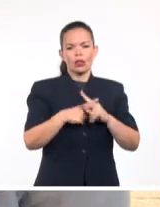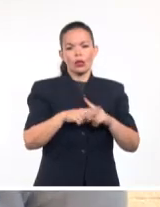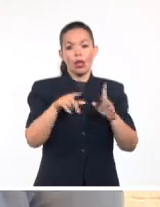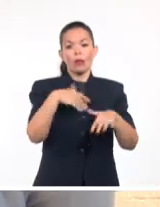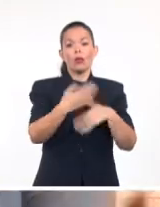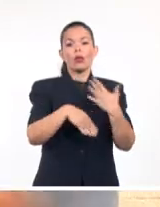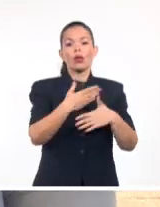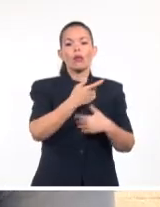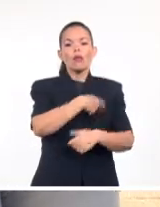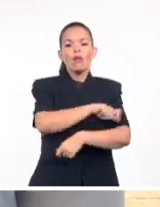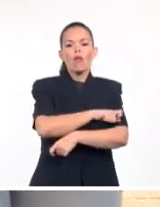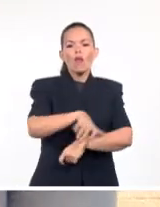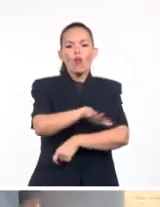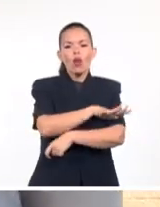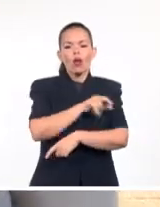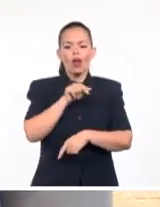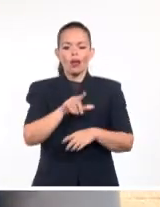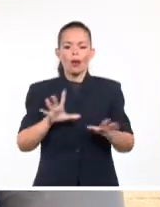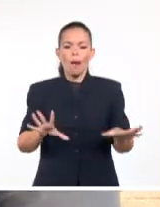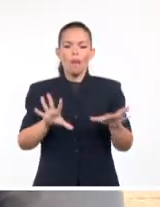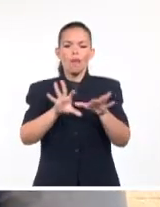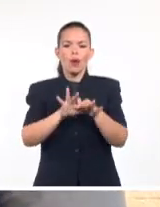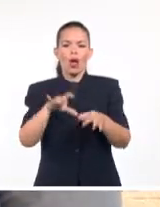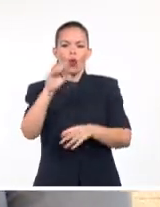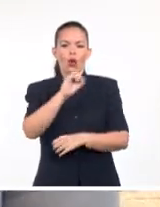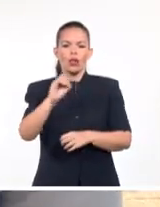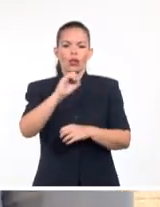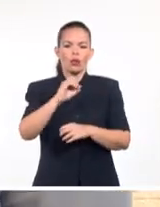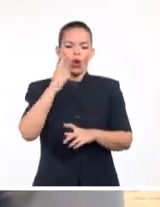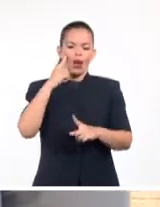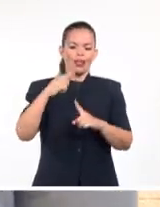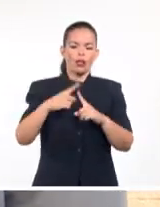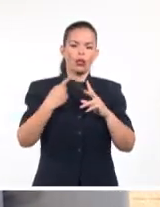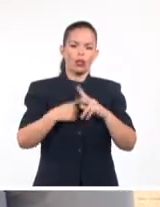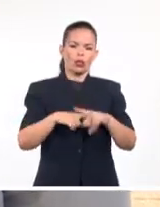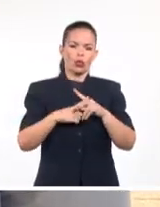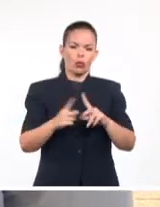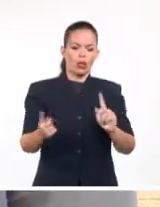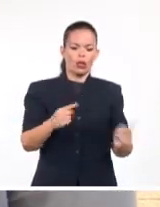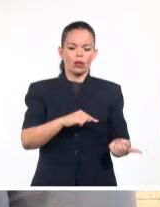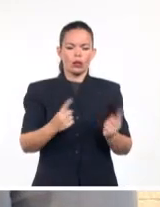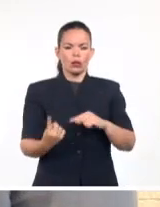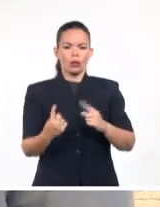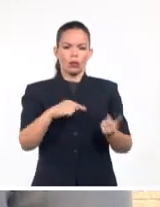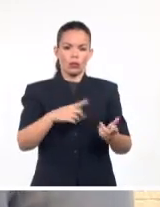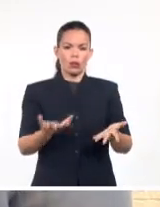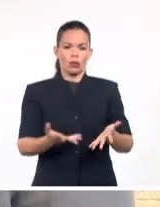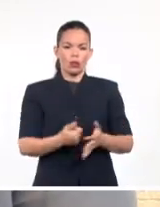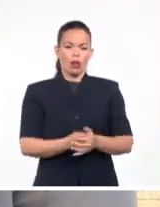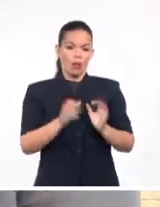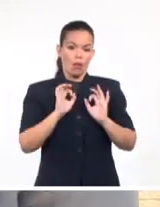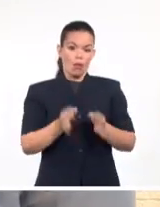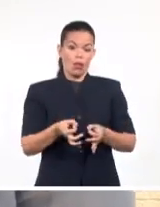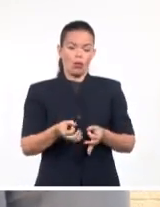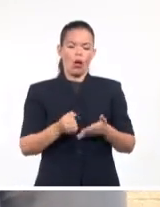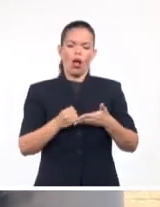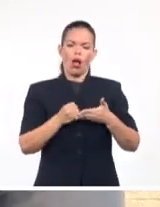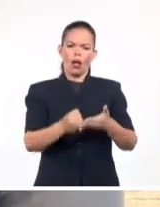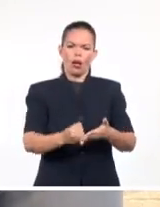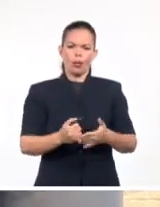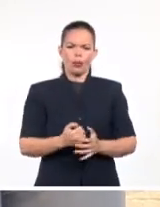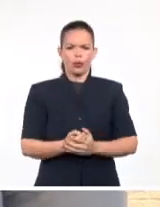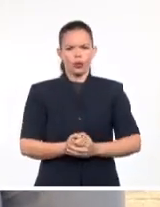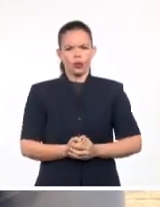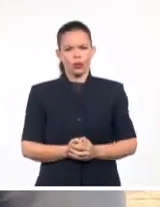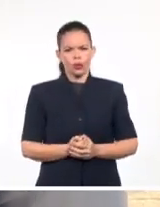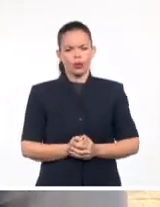a la ciudadanía e involucrar, generar espacios de participación popular en esa toma propia de decisiones de la comunidad, pero también de ser poleas